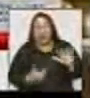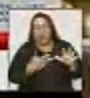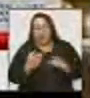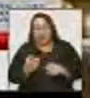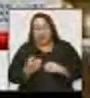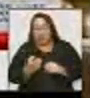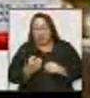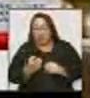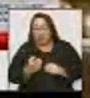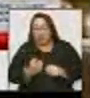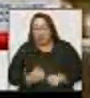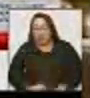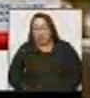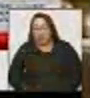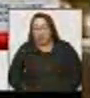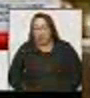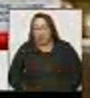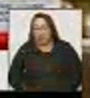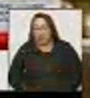4.800